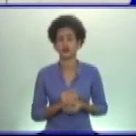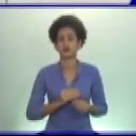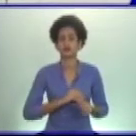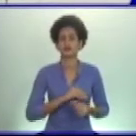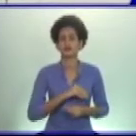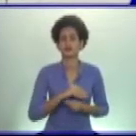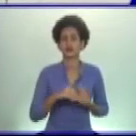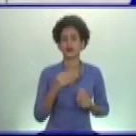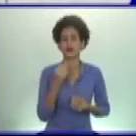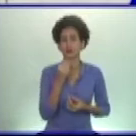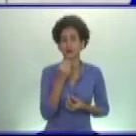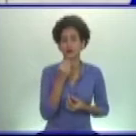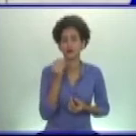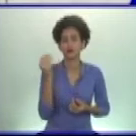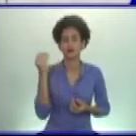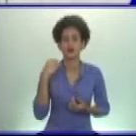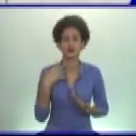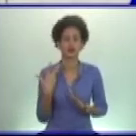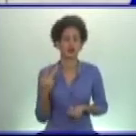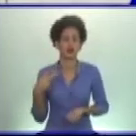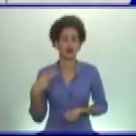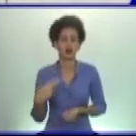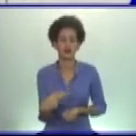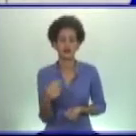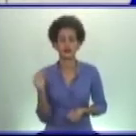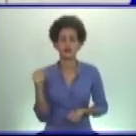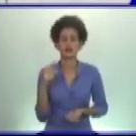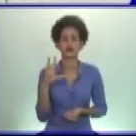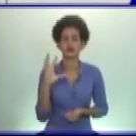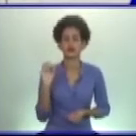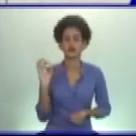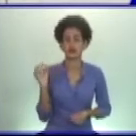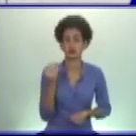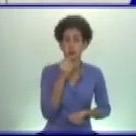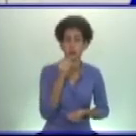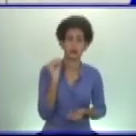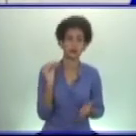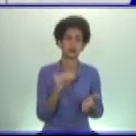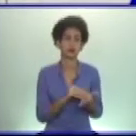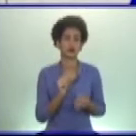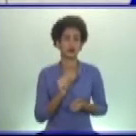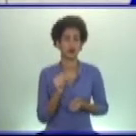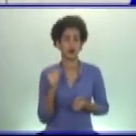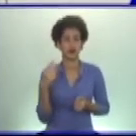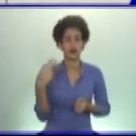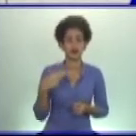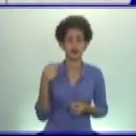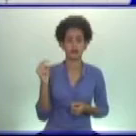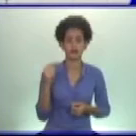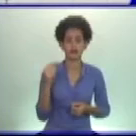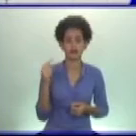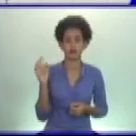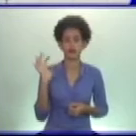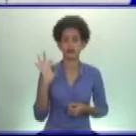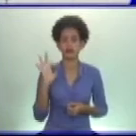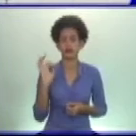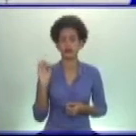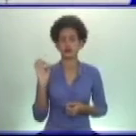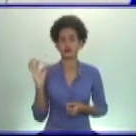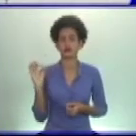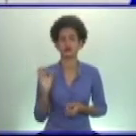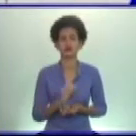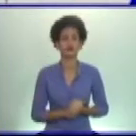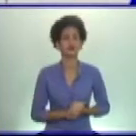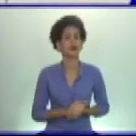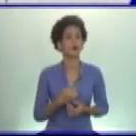sustituir para hallar quién es h en menos 100, podríamos haber puesto h en menos 800. ¿Qué tenemos que valorar? Menos